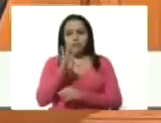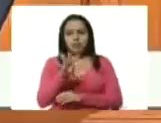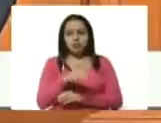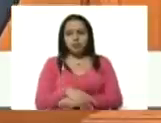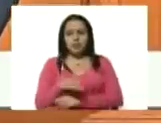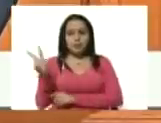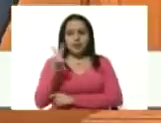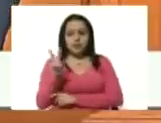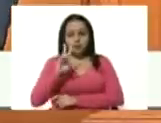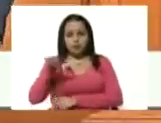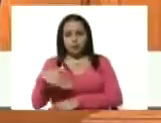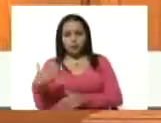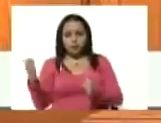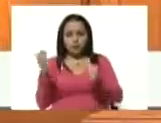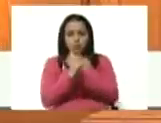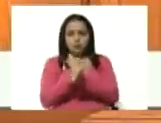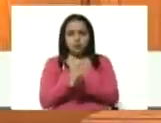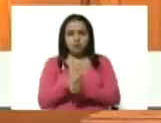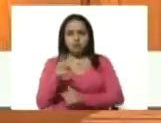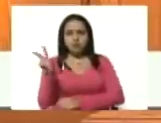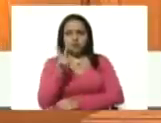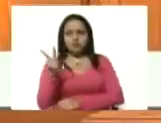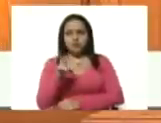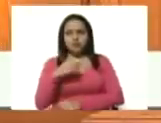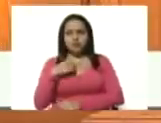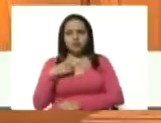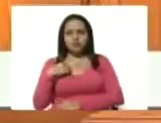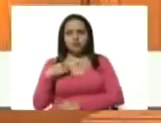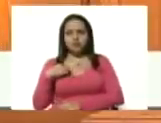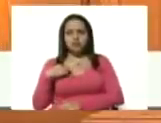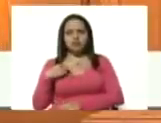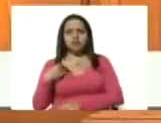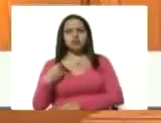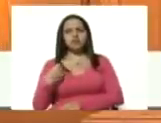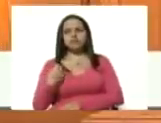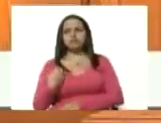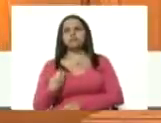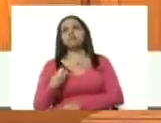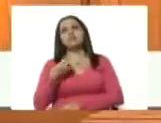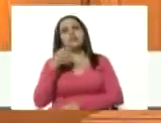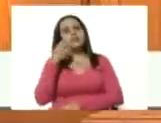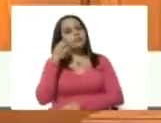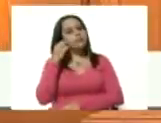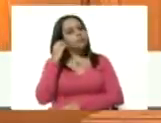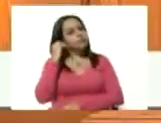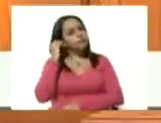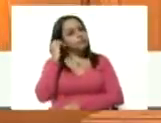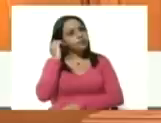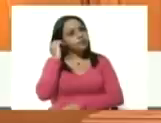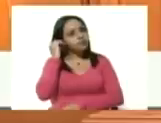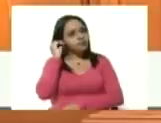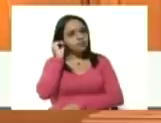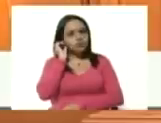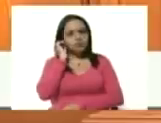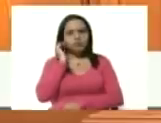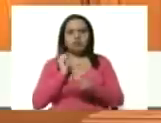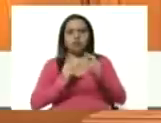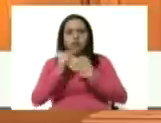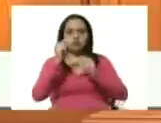Venezuela ha logrado, los venezolanos y venezolanos, hemos logrado construir una